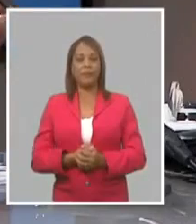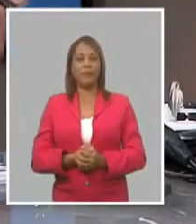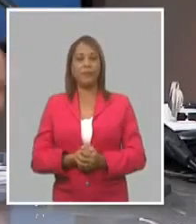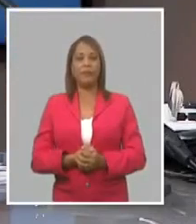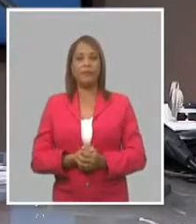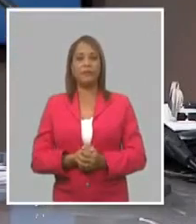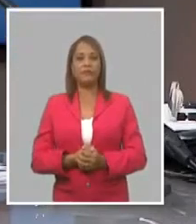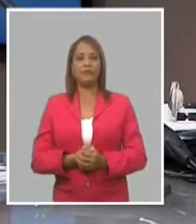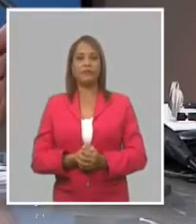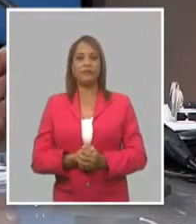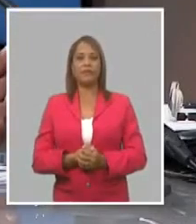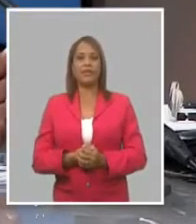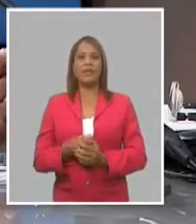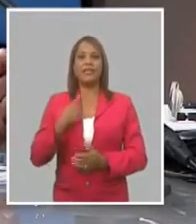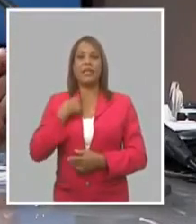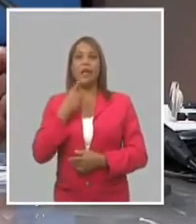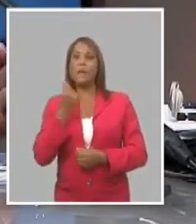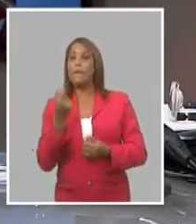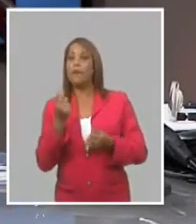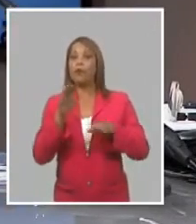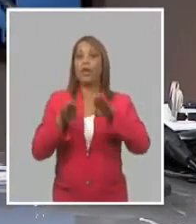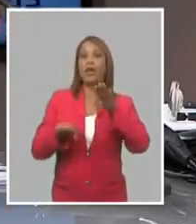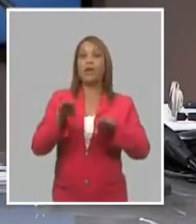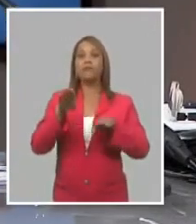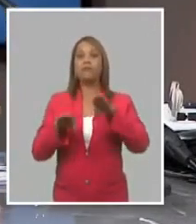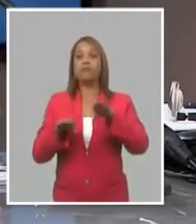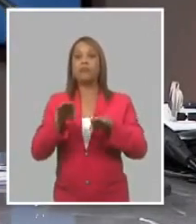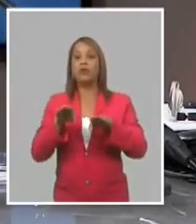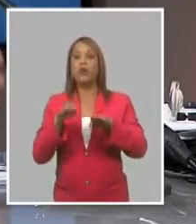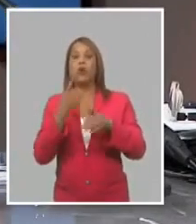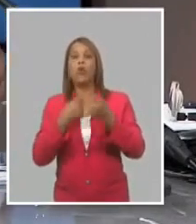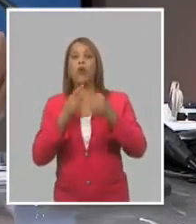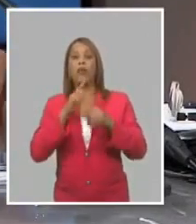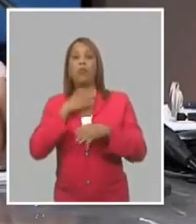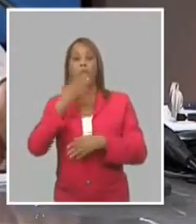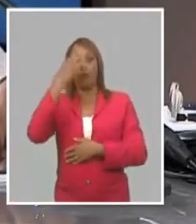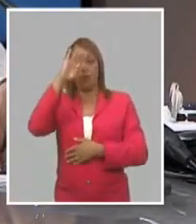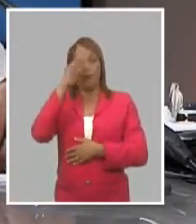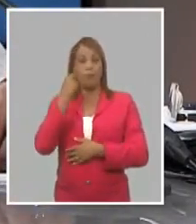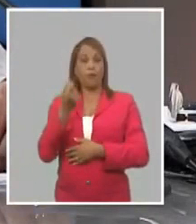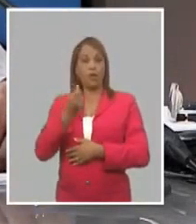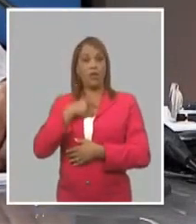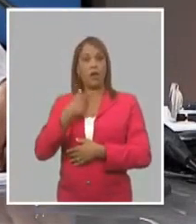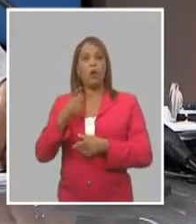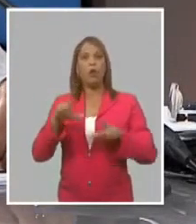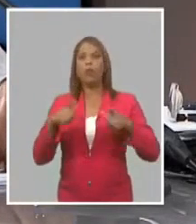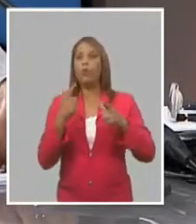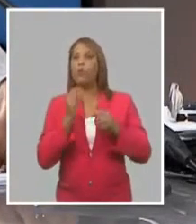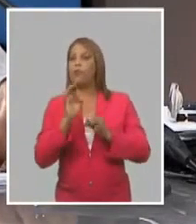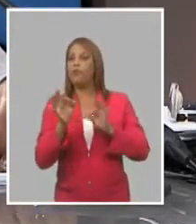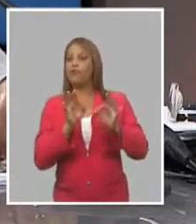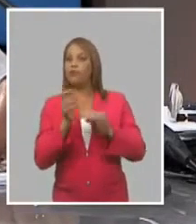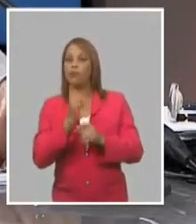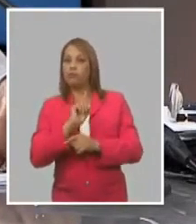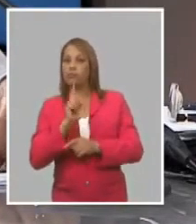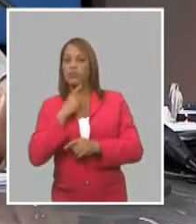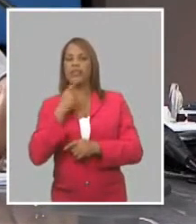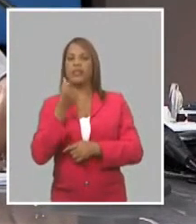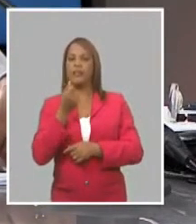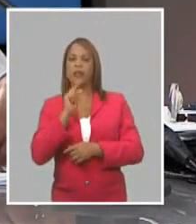se tienen monedas duales cuando la moneda base deja de cumplir las funciones del